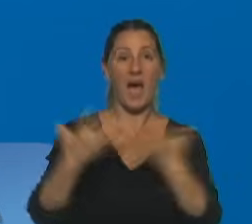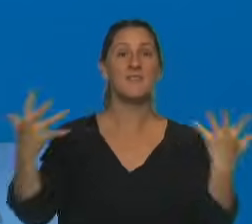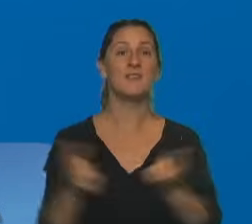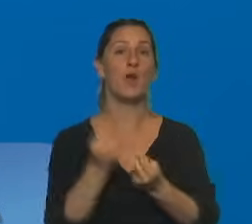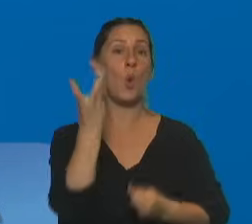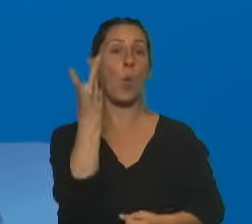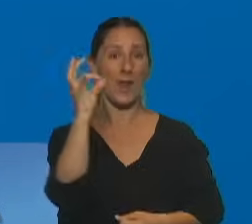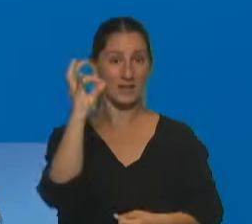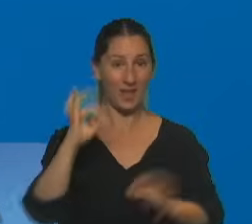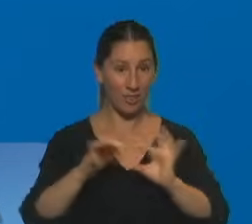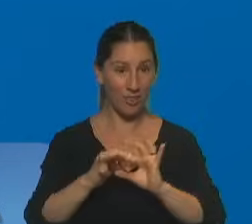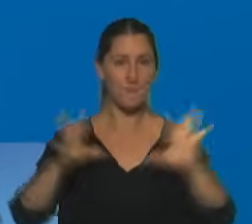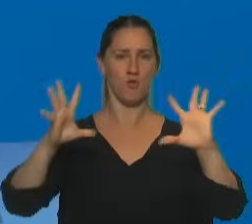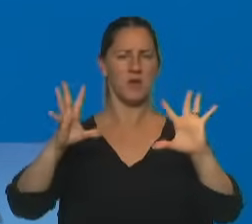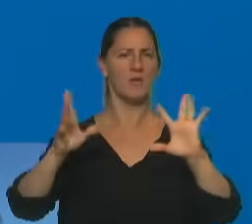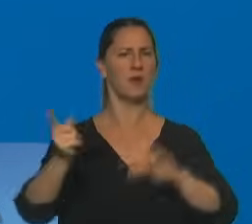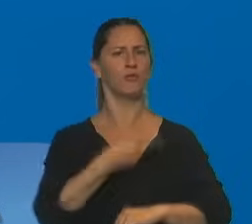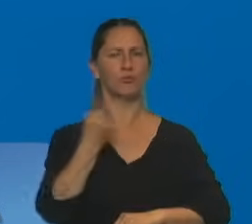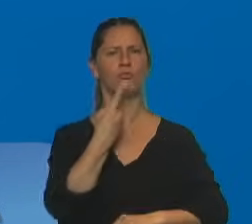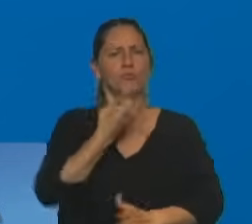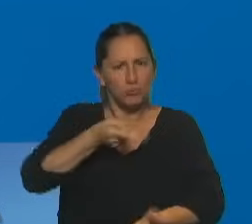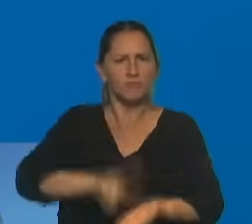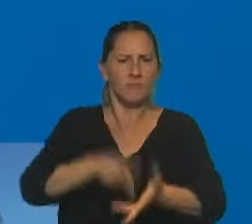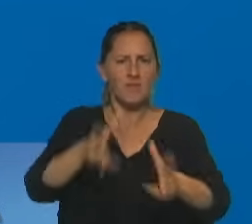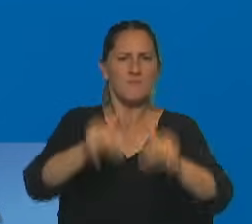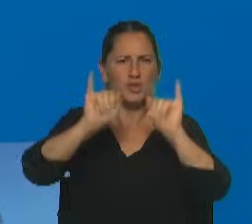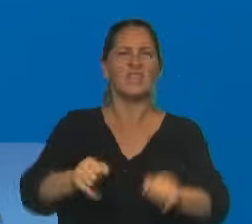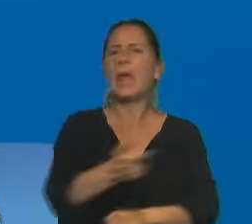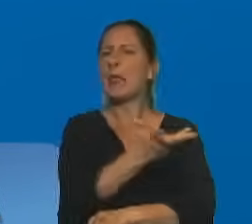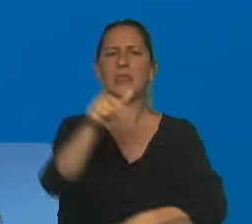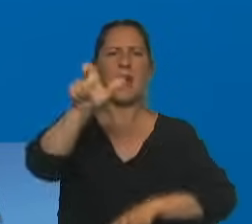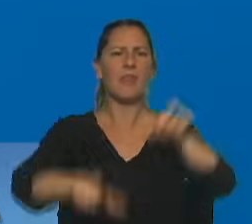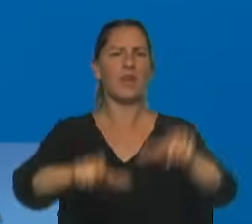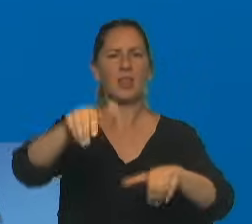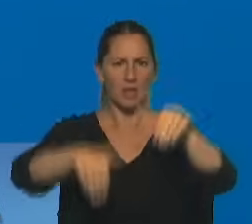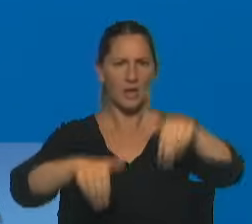democracia hemos ratificado con el número de votantes